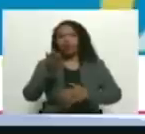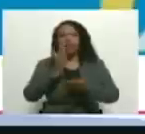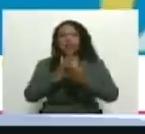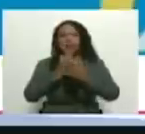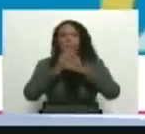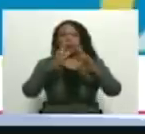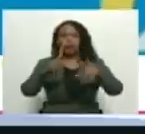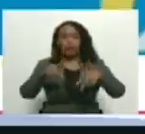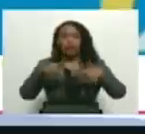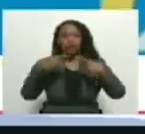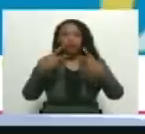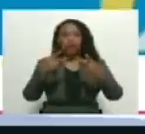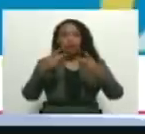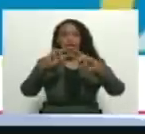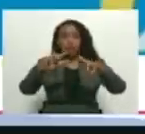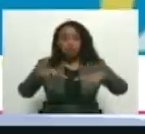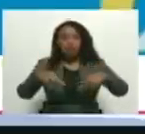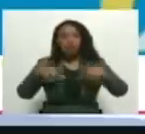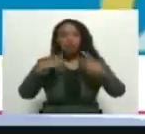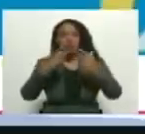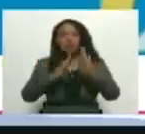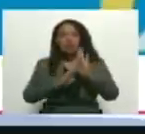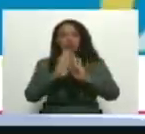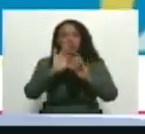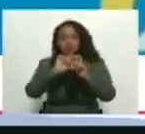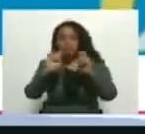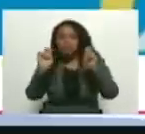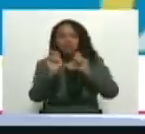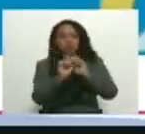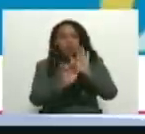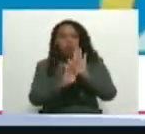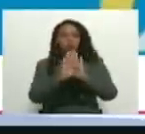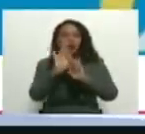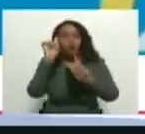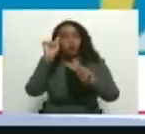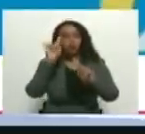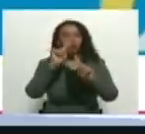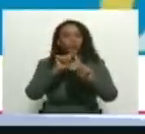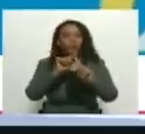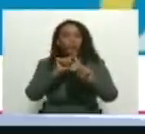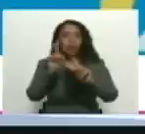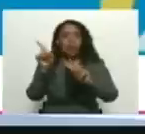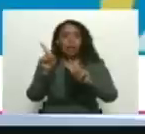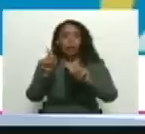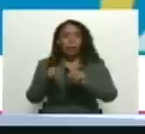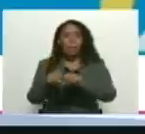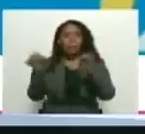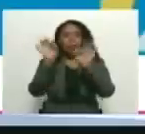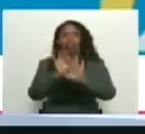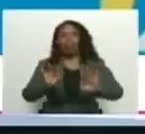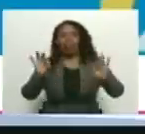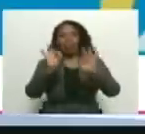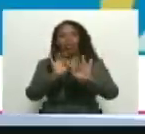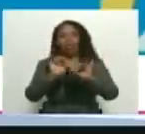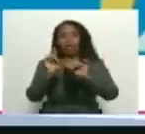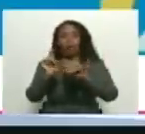mejorando, superando y que es invencible. Entonces yo dije,